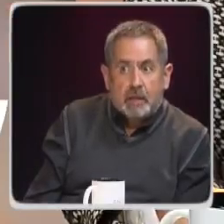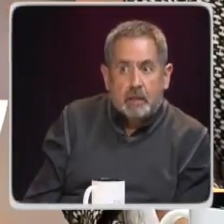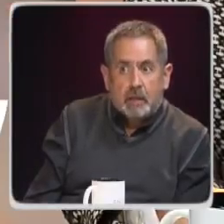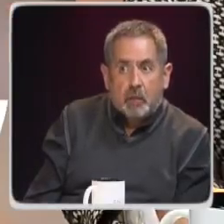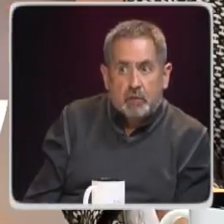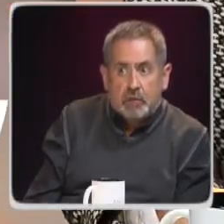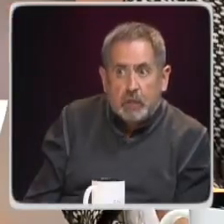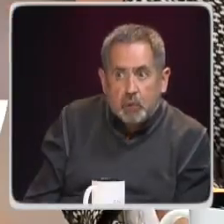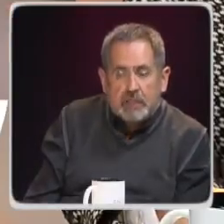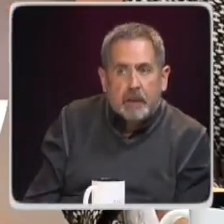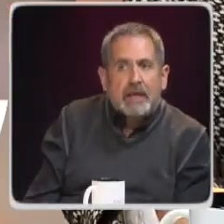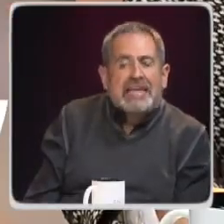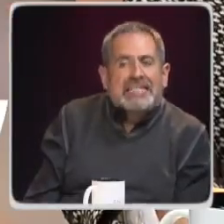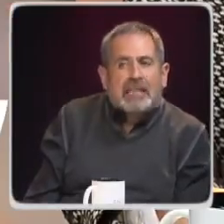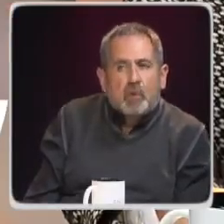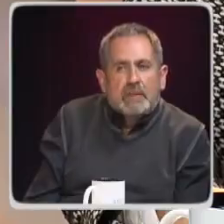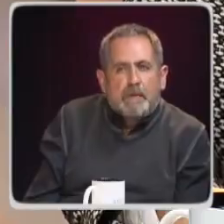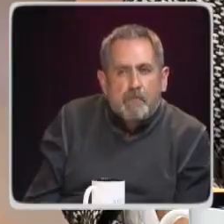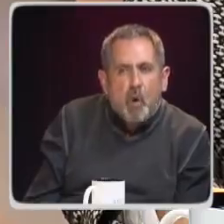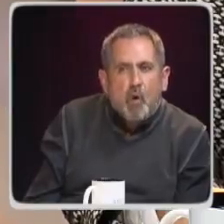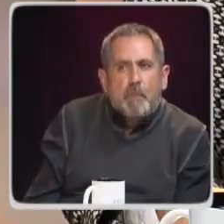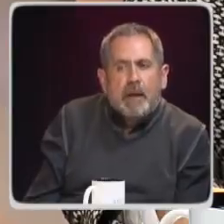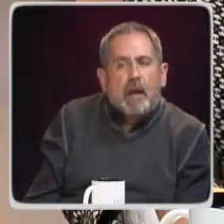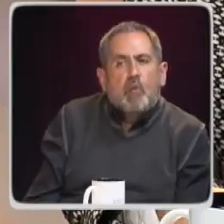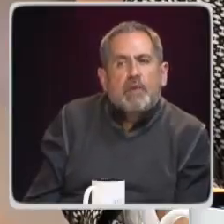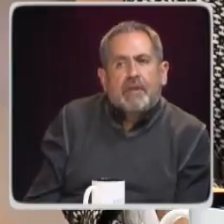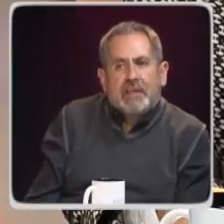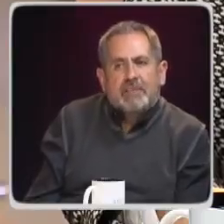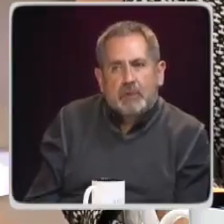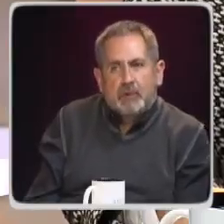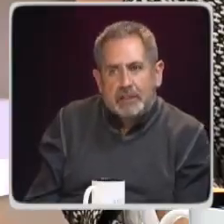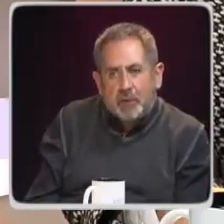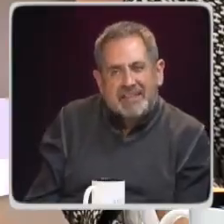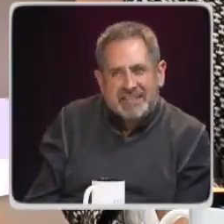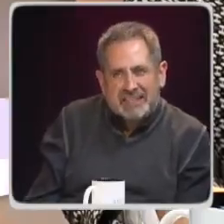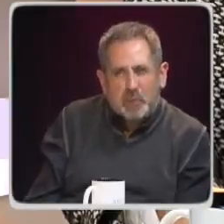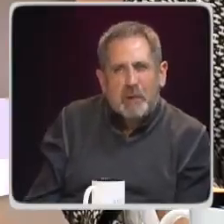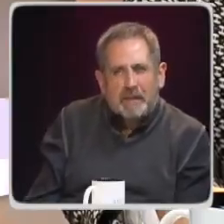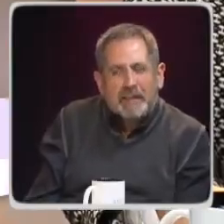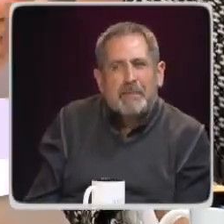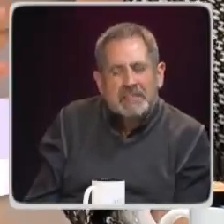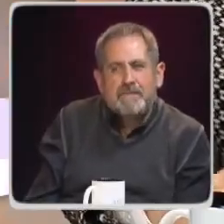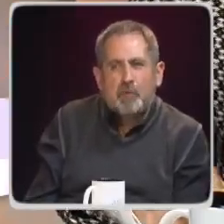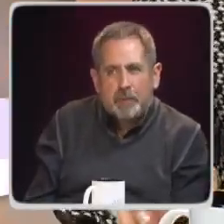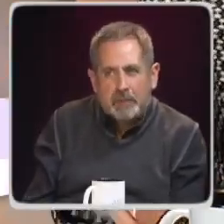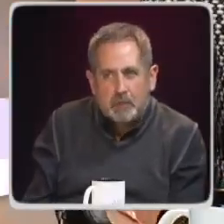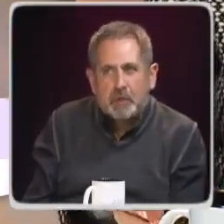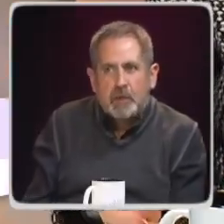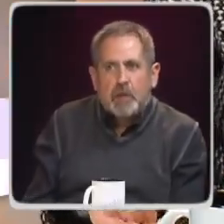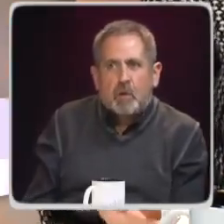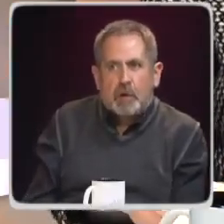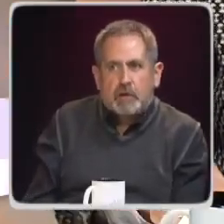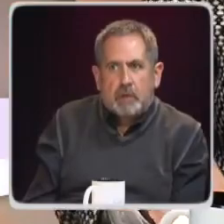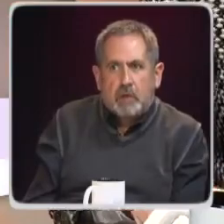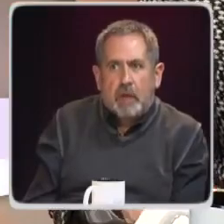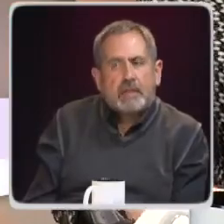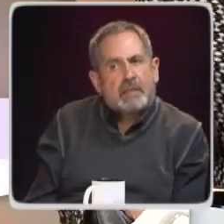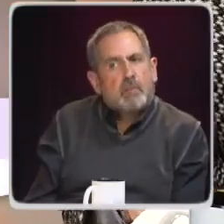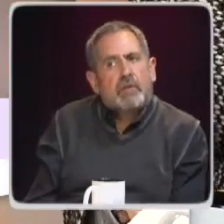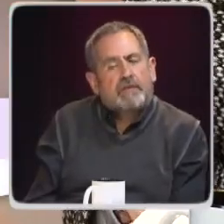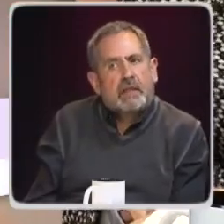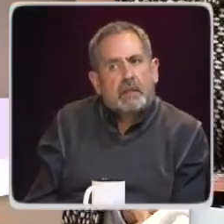a la educación inclusiva. Se conoce poco para la comunidad de las personas sordas en las escuelas. Falta más información con relación